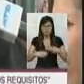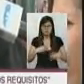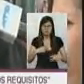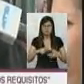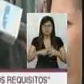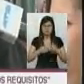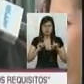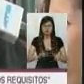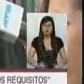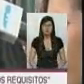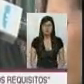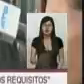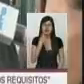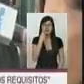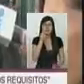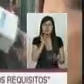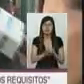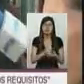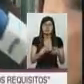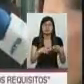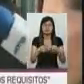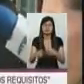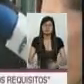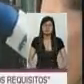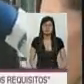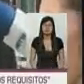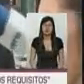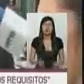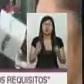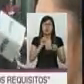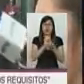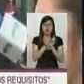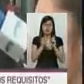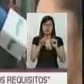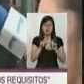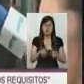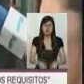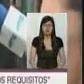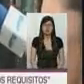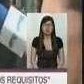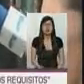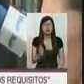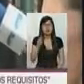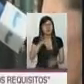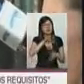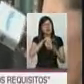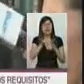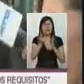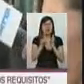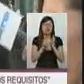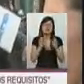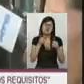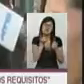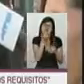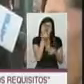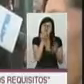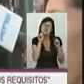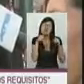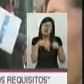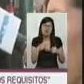partir de ahí vienen las cuestionantes. ¿Se puede cambiar estos candidatos, don Gustavo? Sí, en todas las listas siempre se comete errores